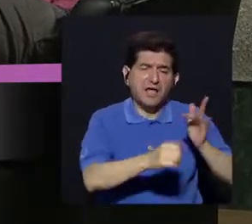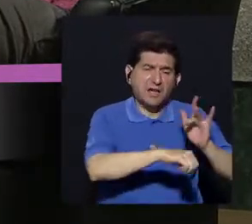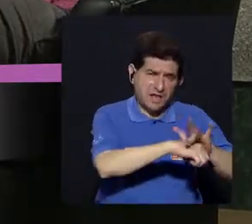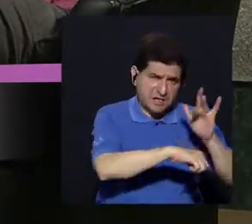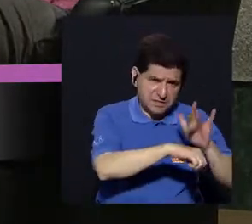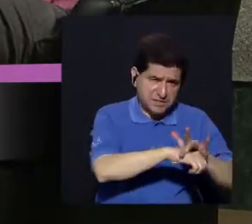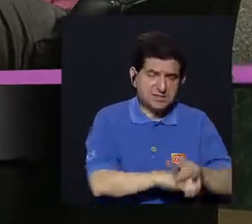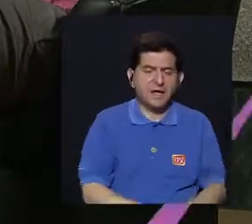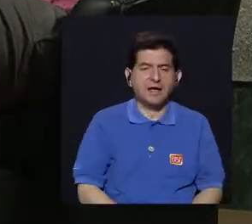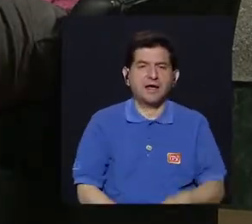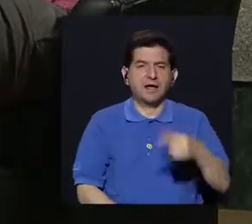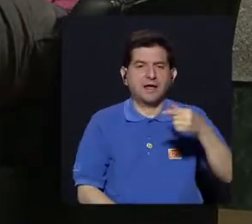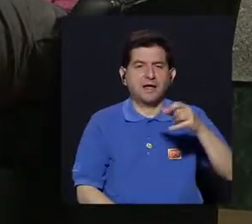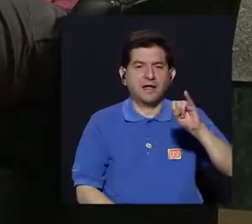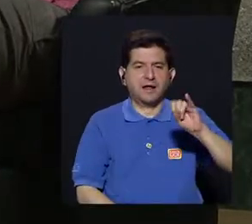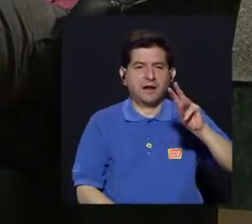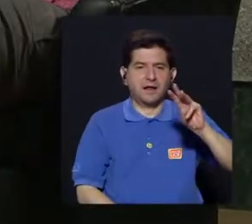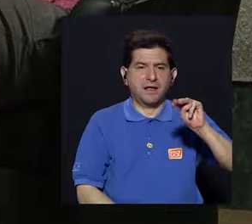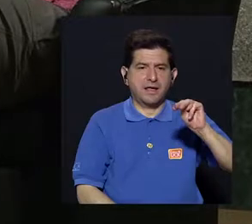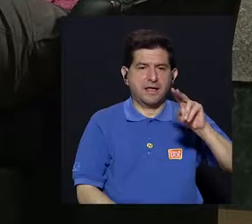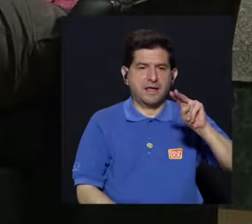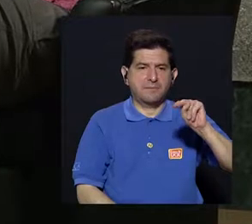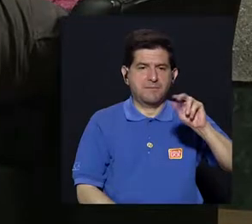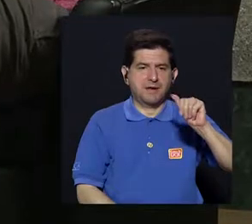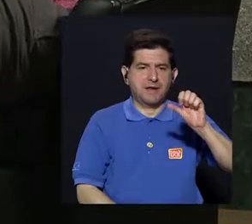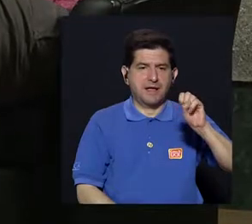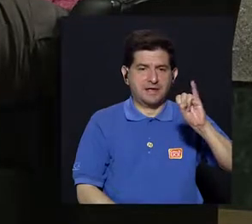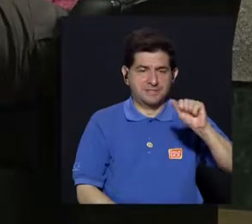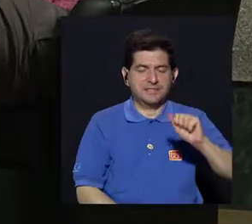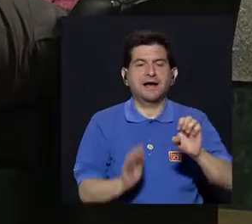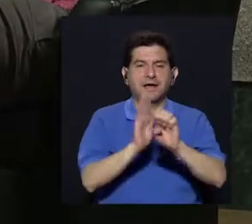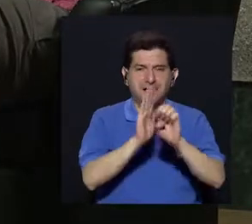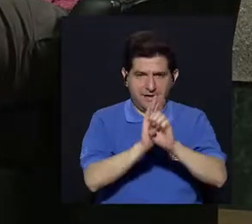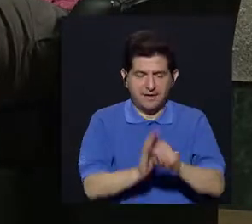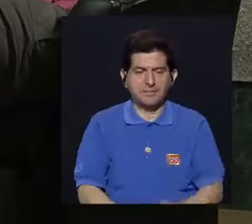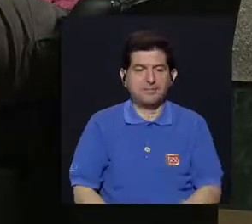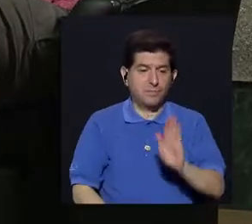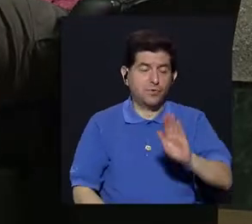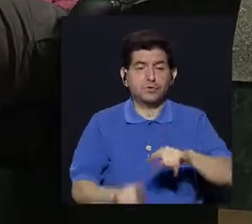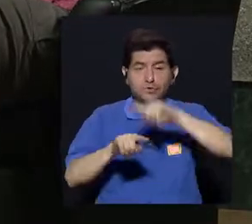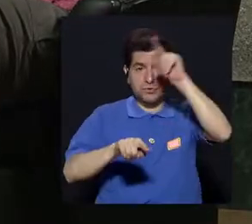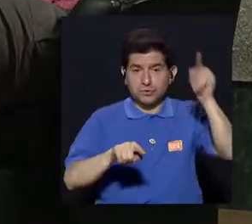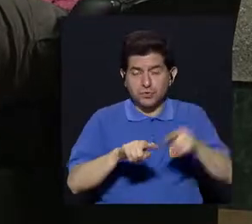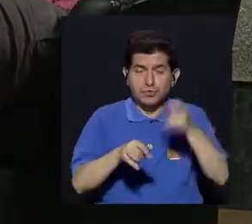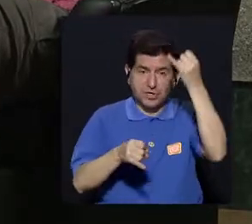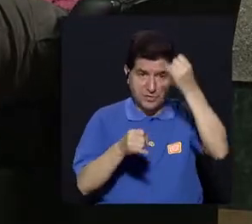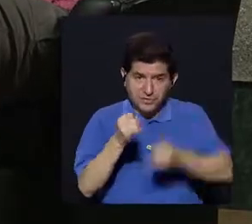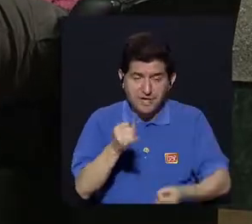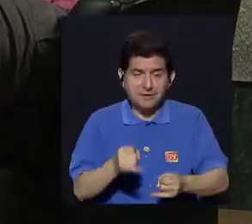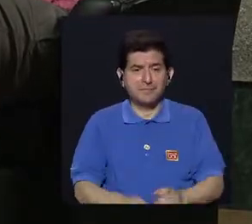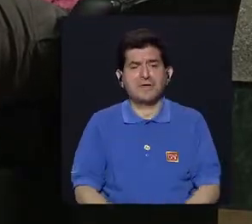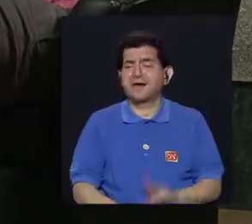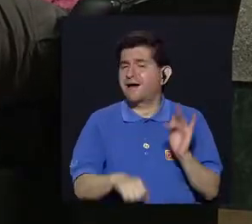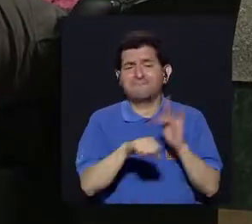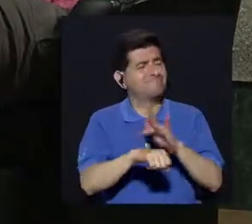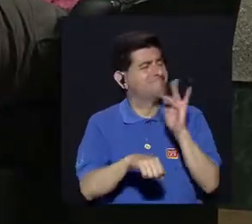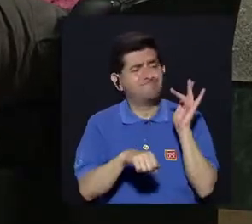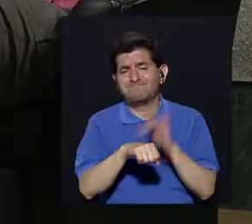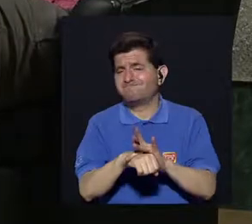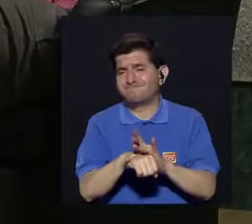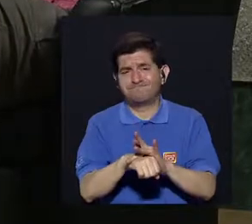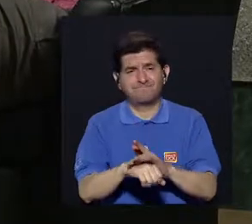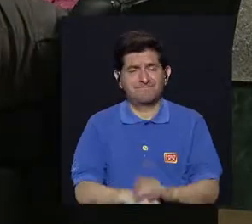se dice que toca empezar a una edad temprana, digamos, gimnasia, porque su ciclo de trabajo se termina a una